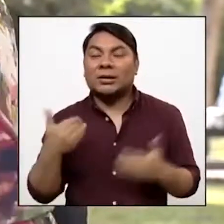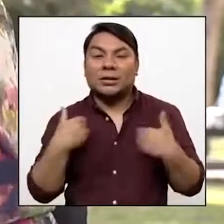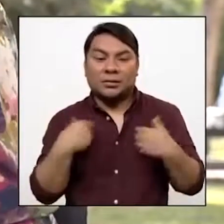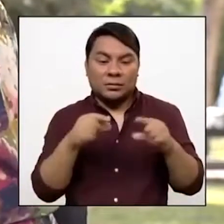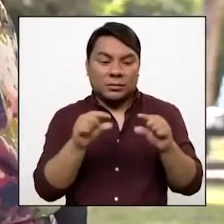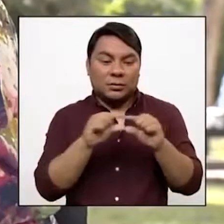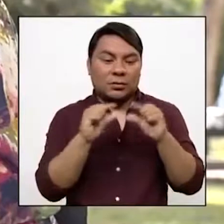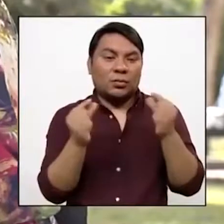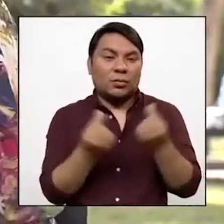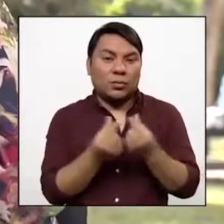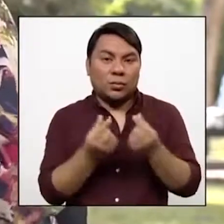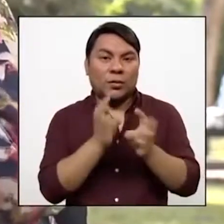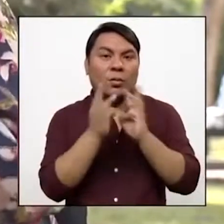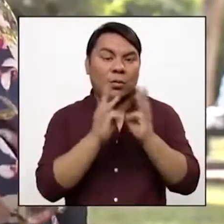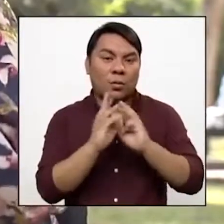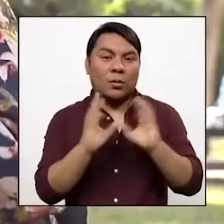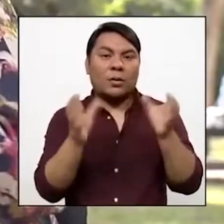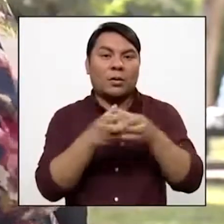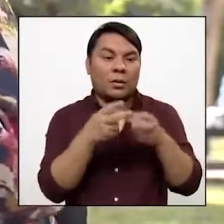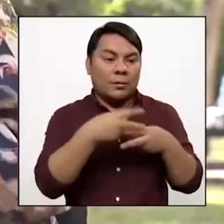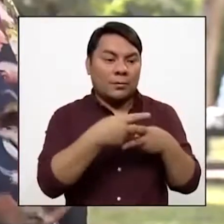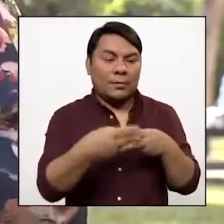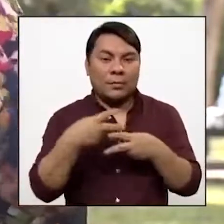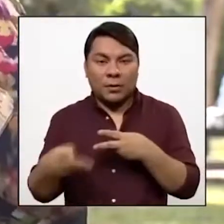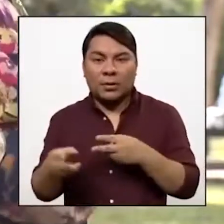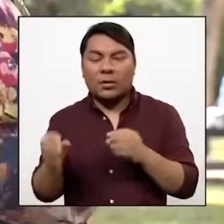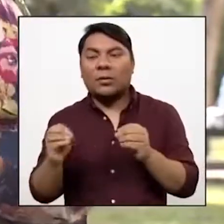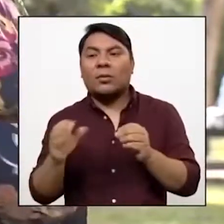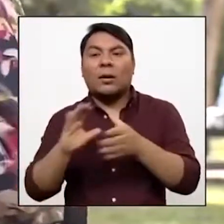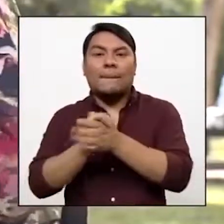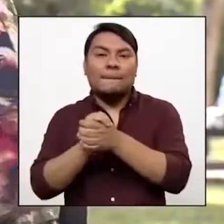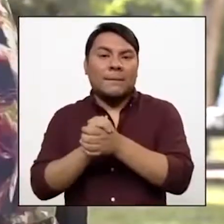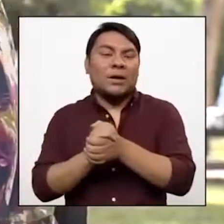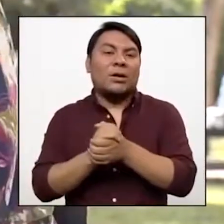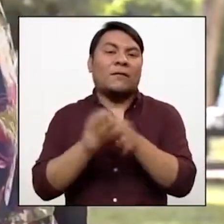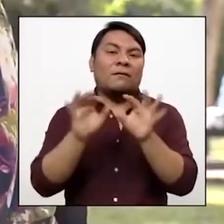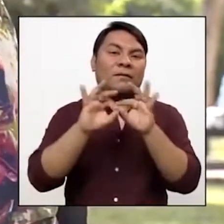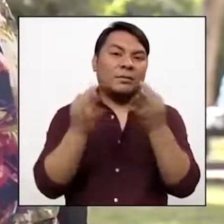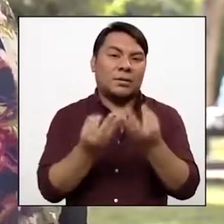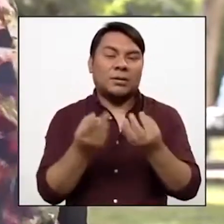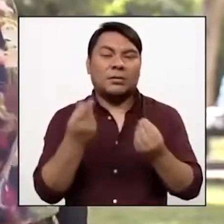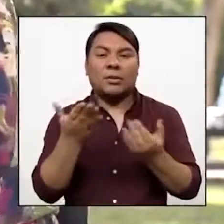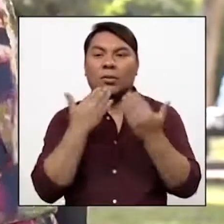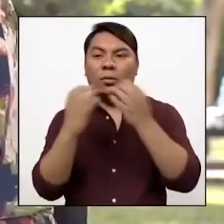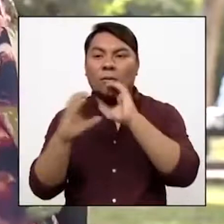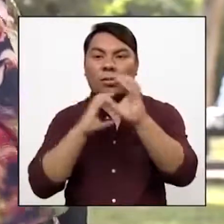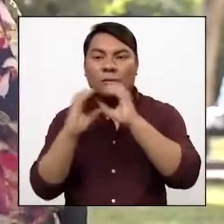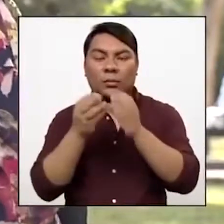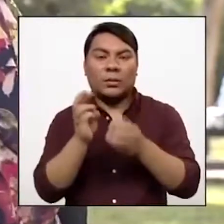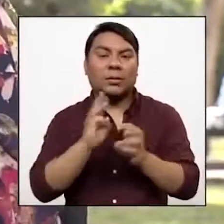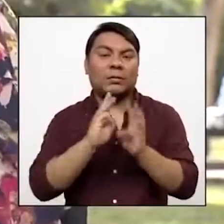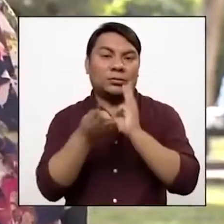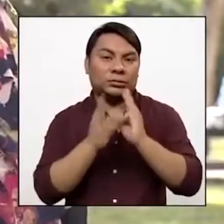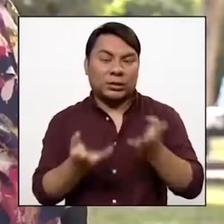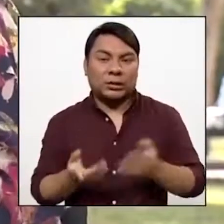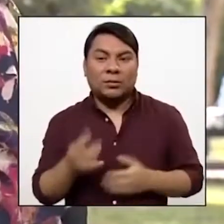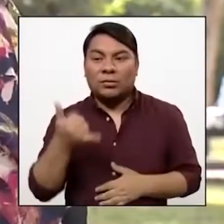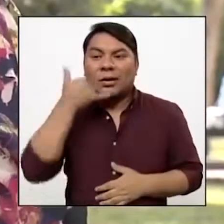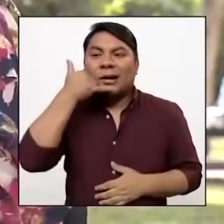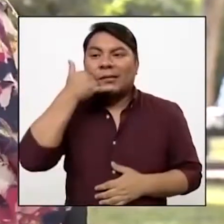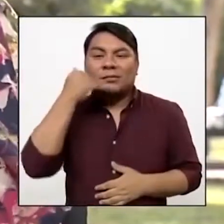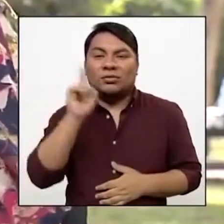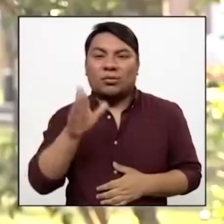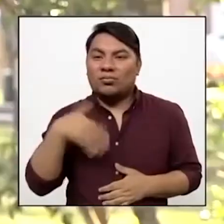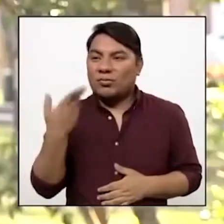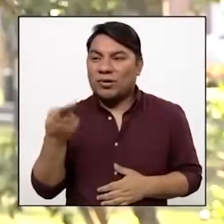de amigos del barrio o de, ¿no es cierto?, de los vecinos, de la familia, para comunicarnos por mensaje, porque por teléfono no se va a poder hacer